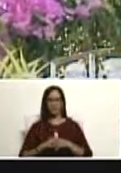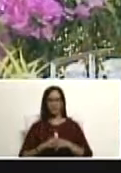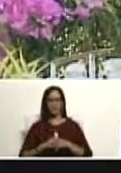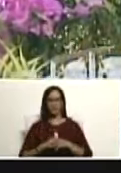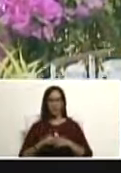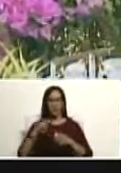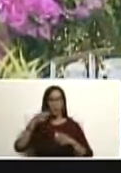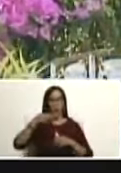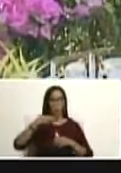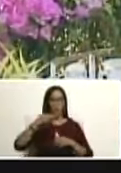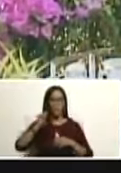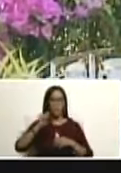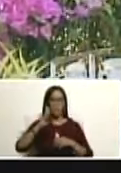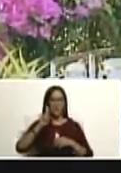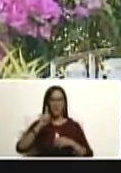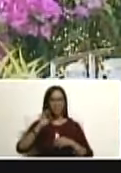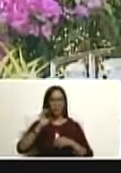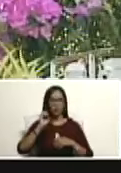Humberto Fernández Morán,